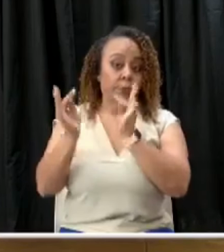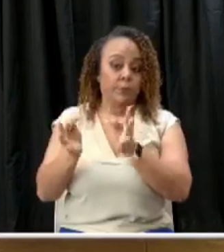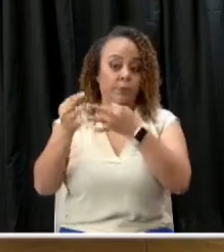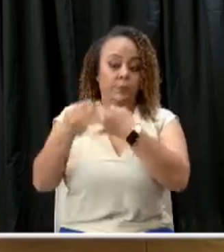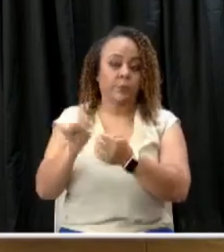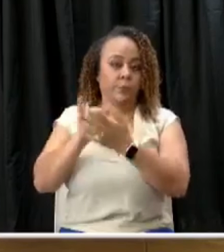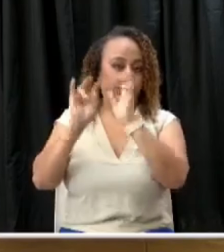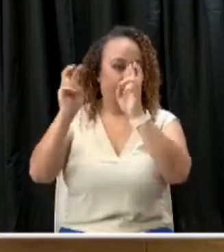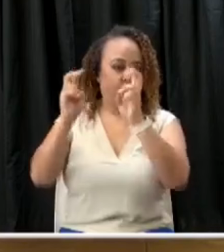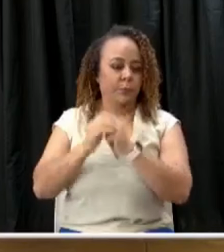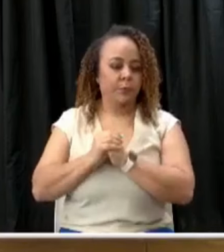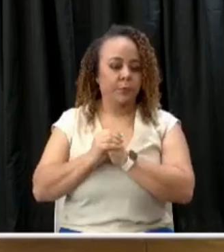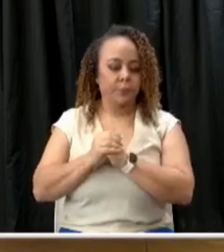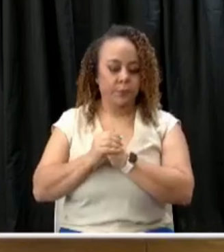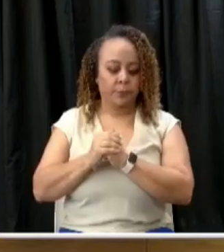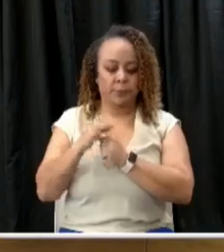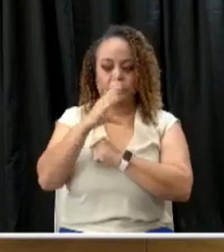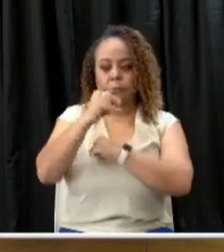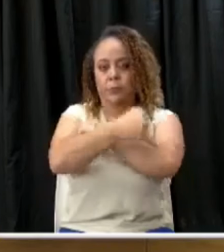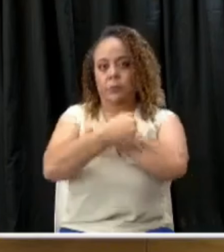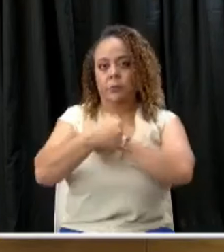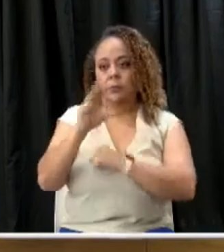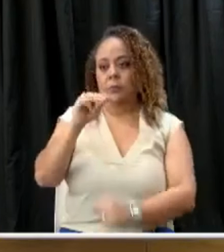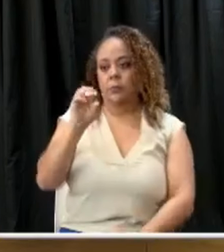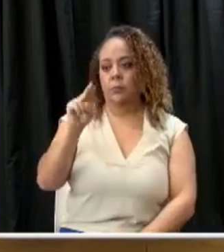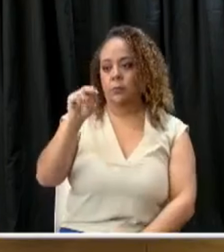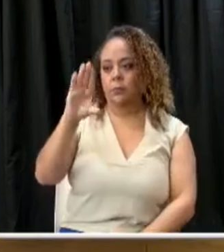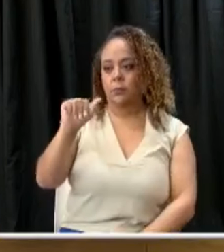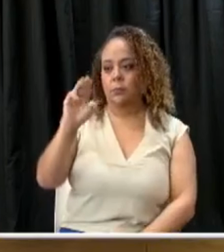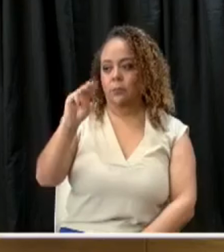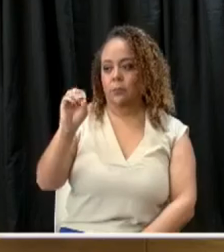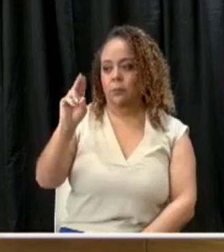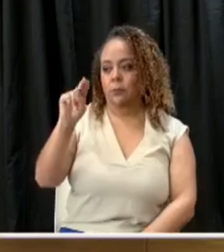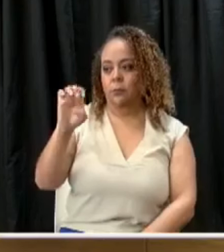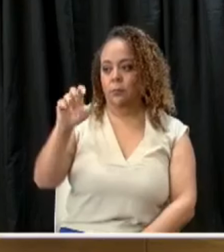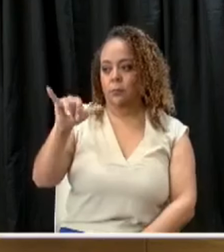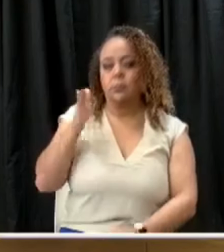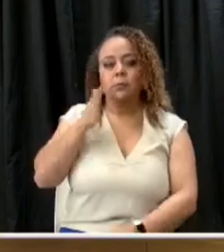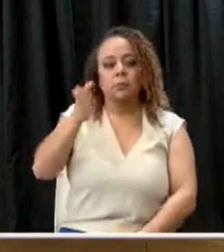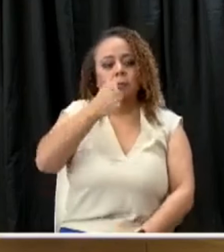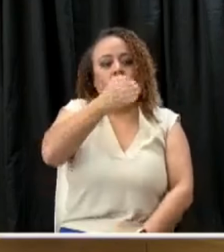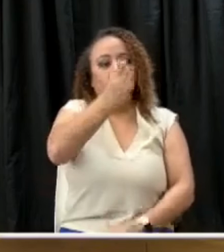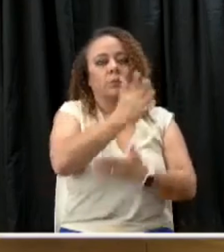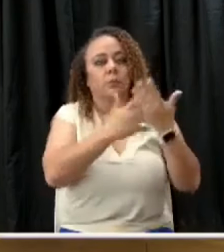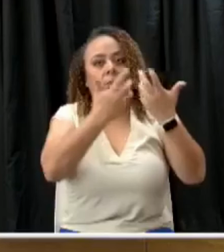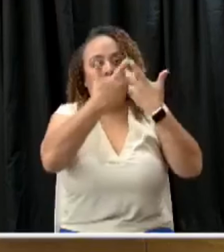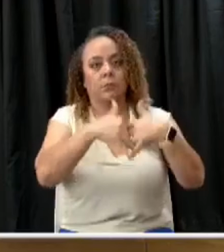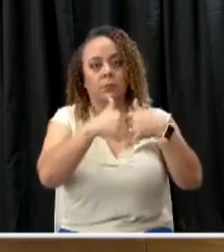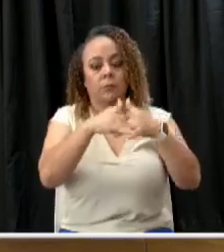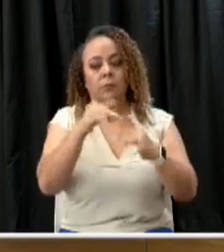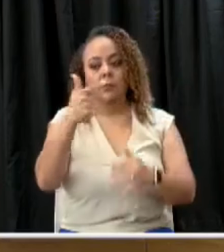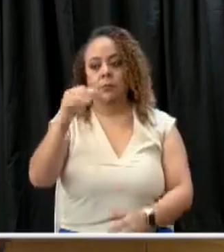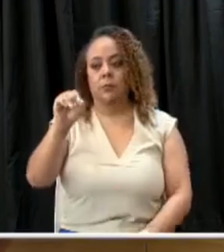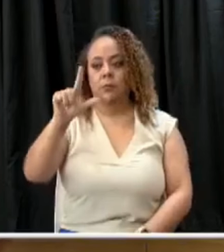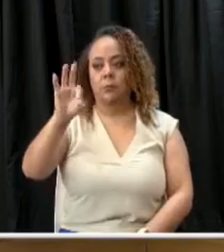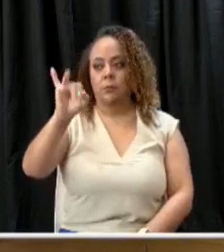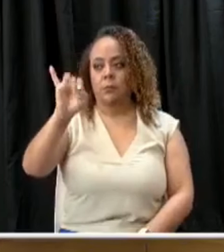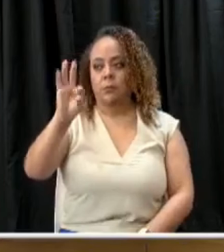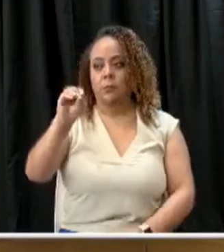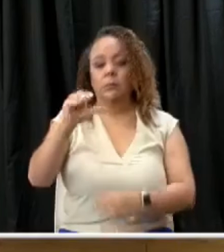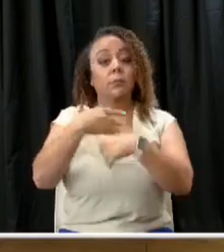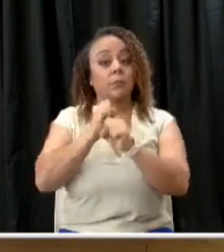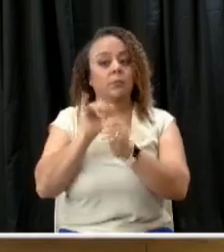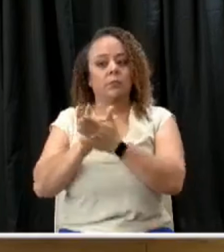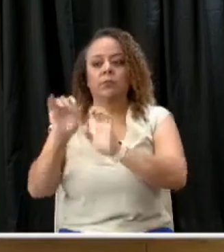sobre este tema de estrés térmico, y la ingeniera Mónica Monei estuvo en algunas empresas de la localidad de Golfito haciendo